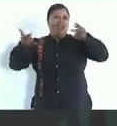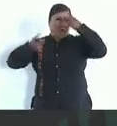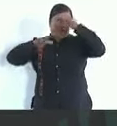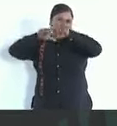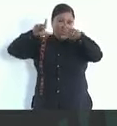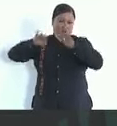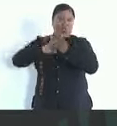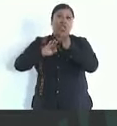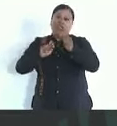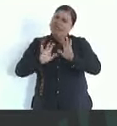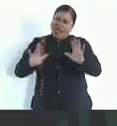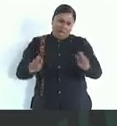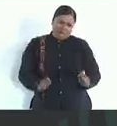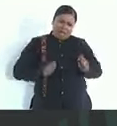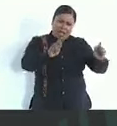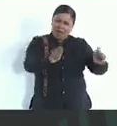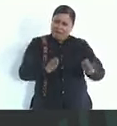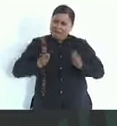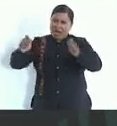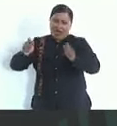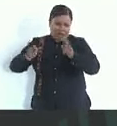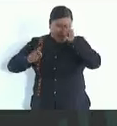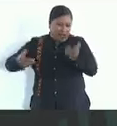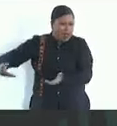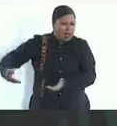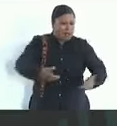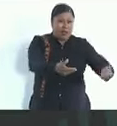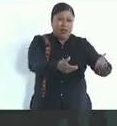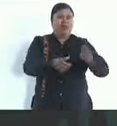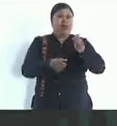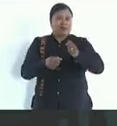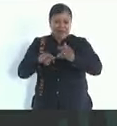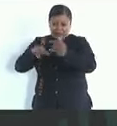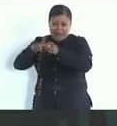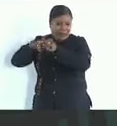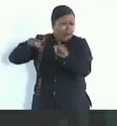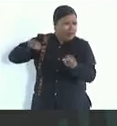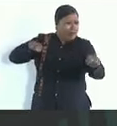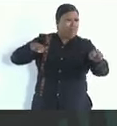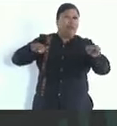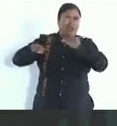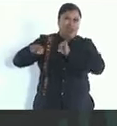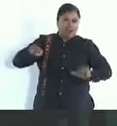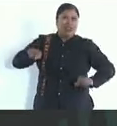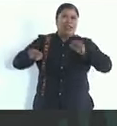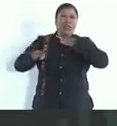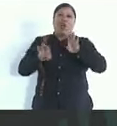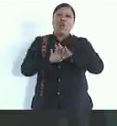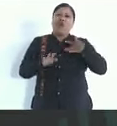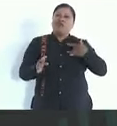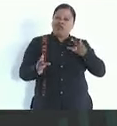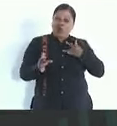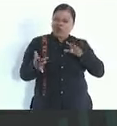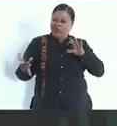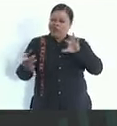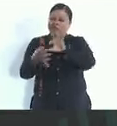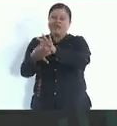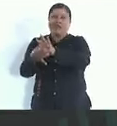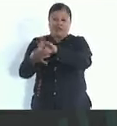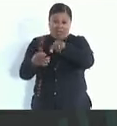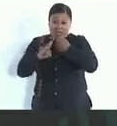de caminos que no solamente conectan territorios, sino también conectan corazones. Este programa, que nació en